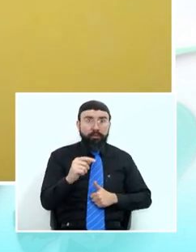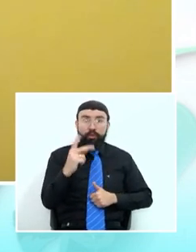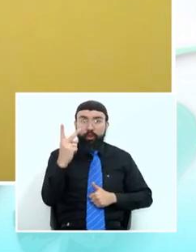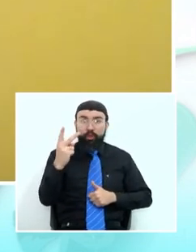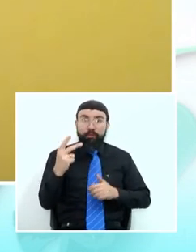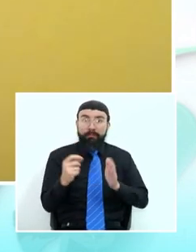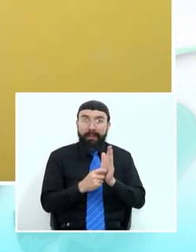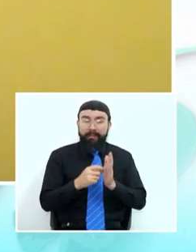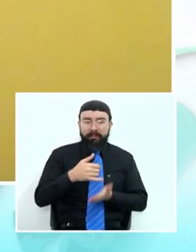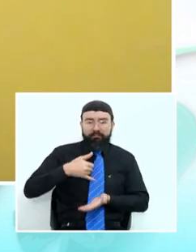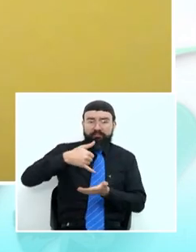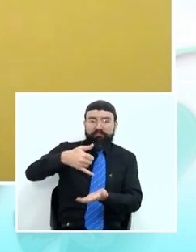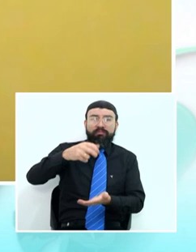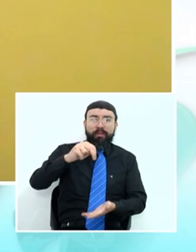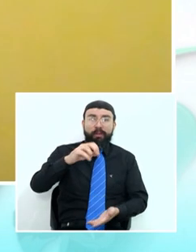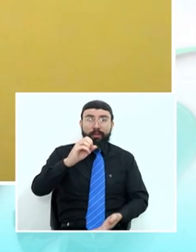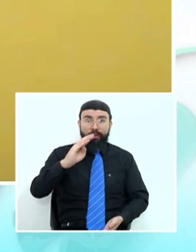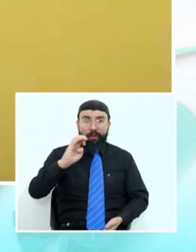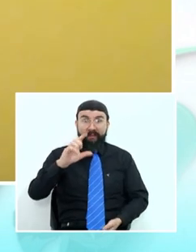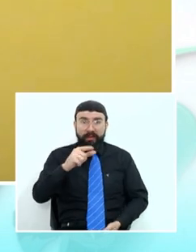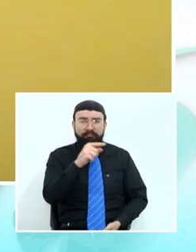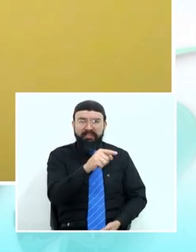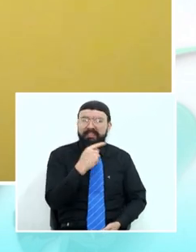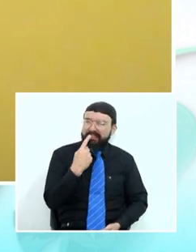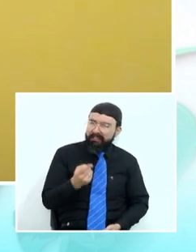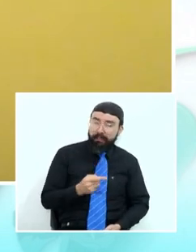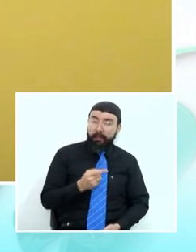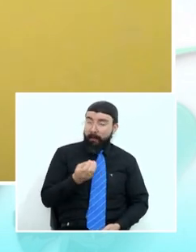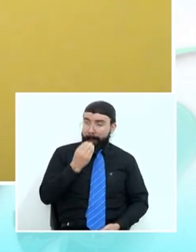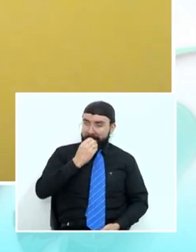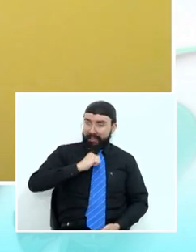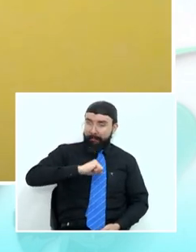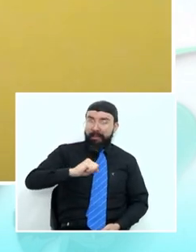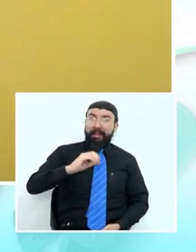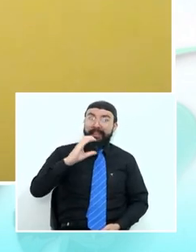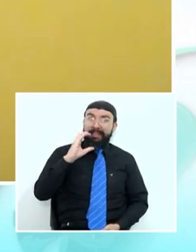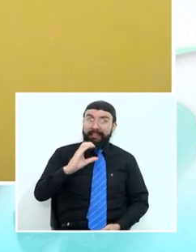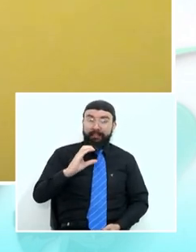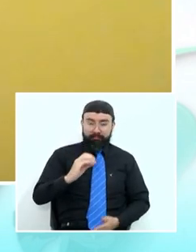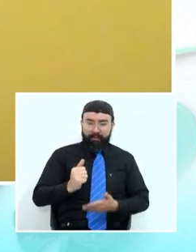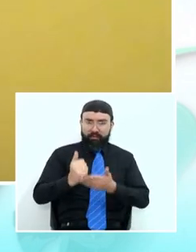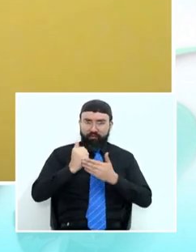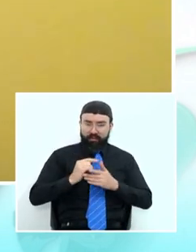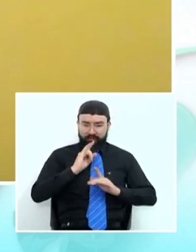que para que la vitamina C tenga un comportamiento terapéutico en el